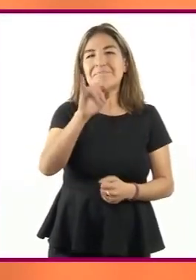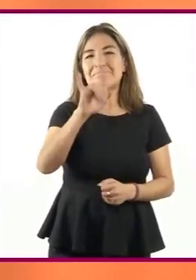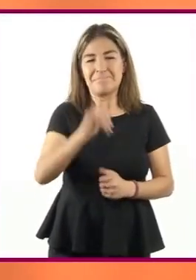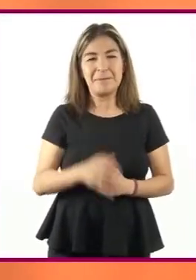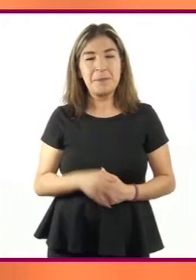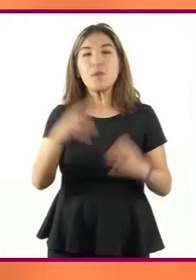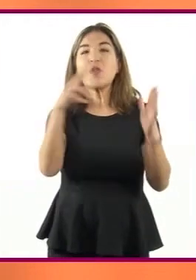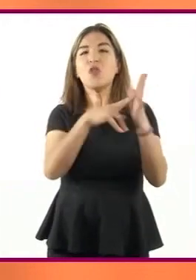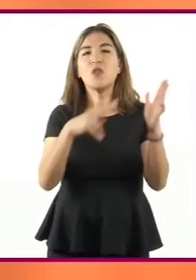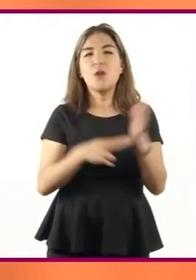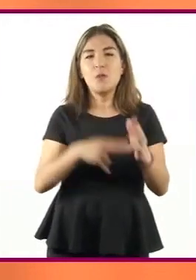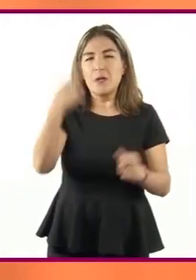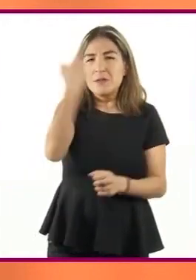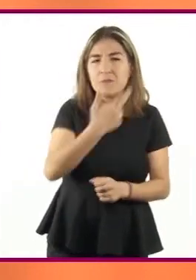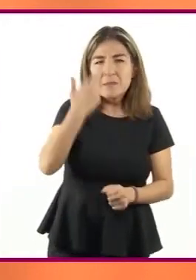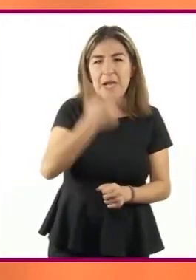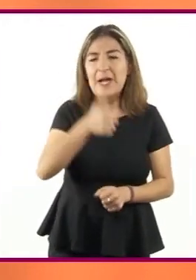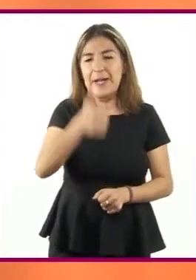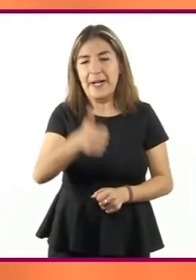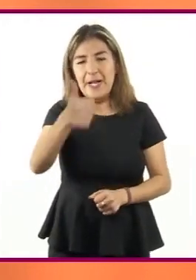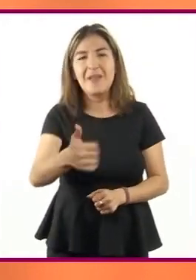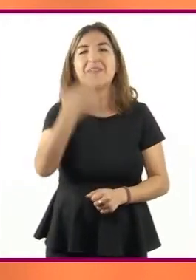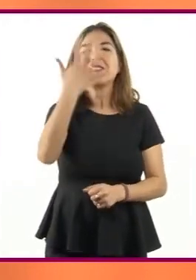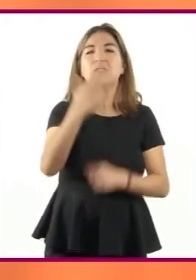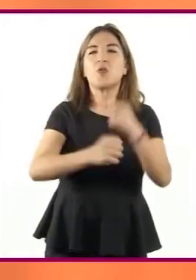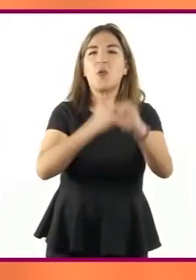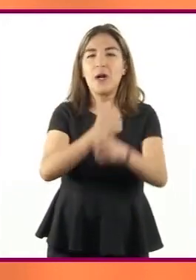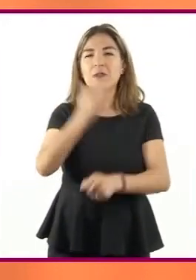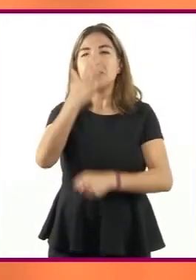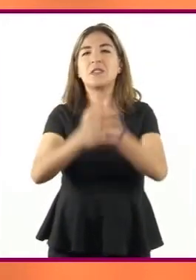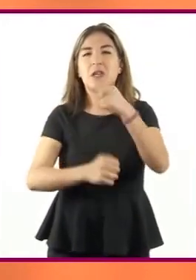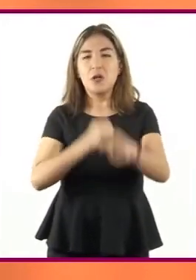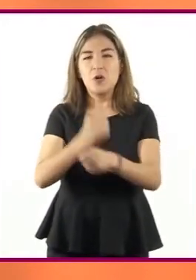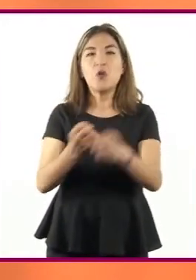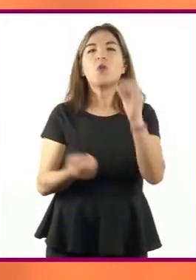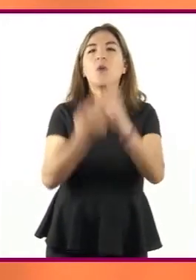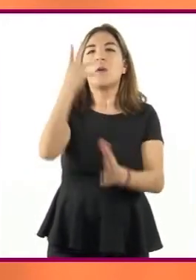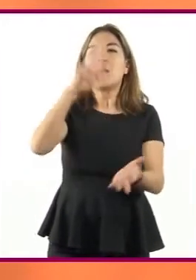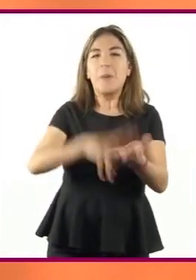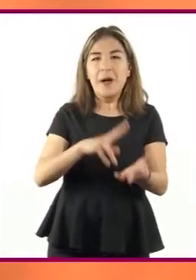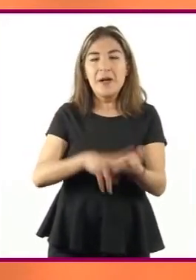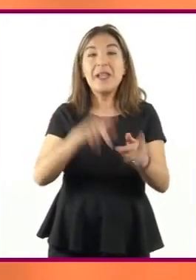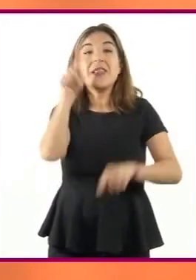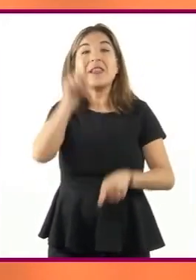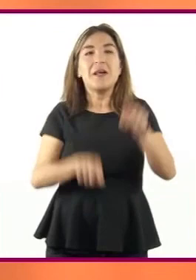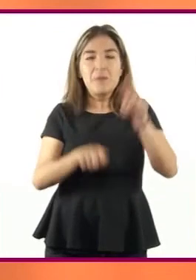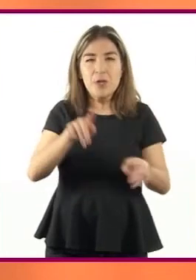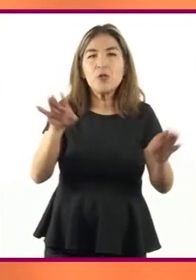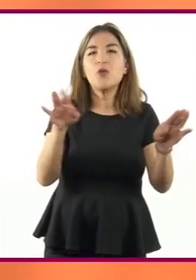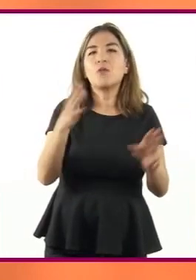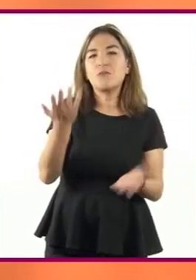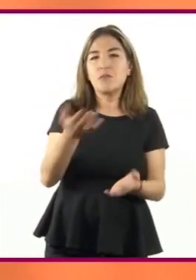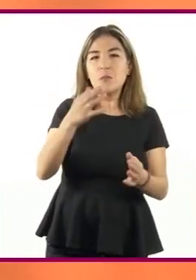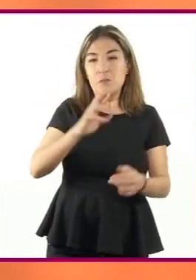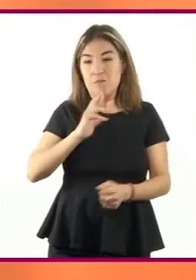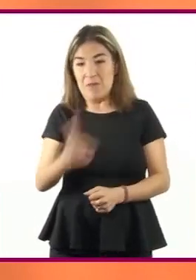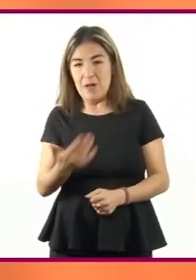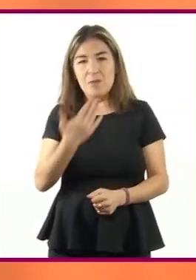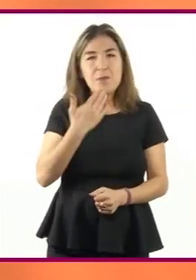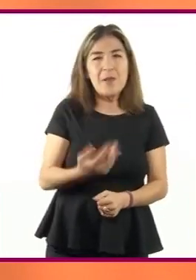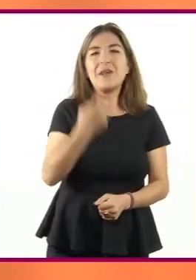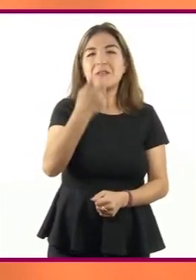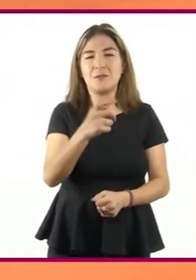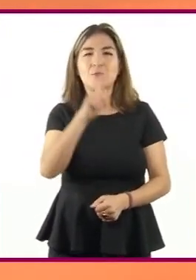las normas se revisan cada 5 años y se fijan nuevos valores máximos dependiendo de cómo se haya mejorado la eficiencia